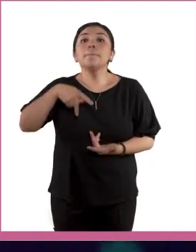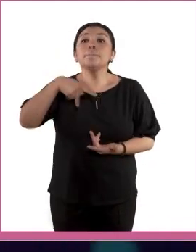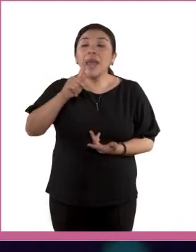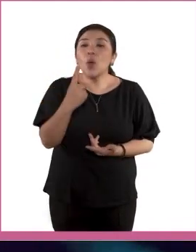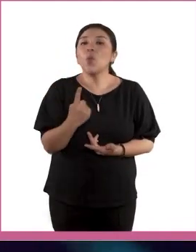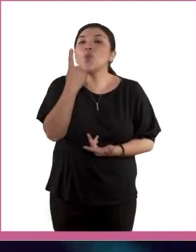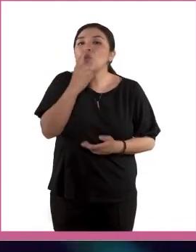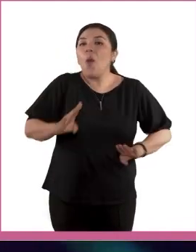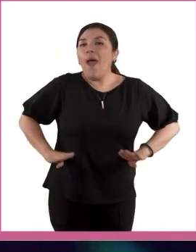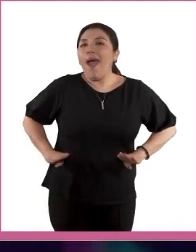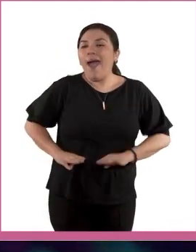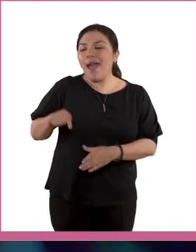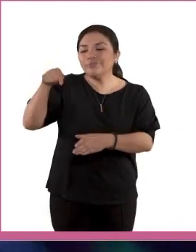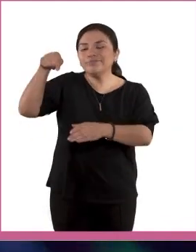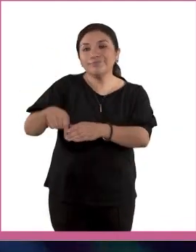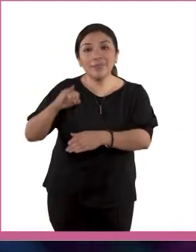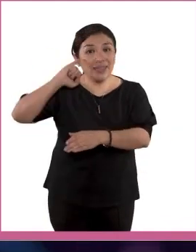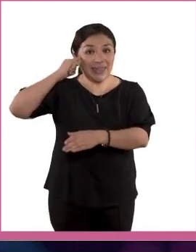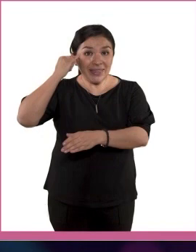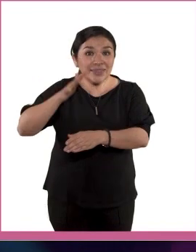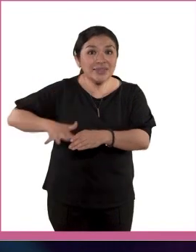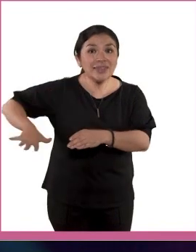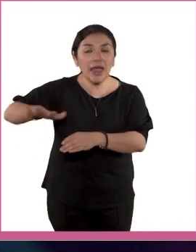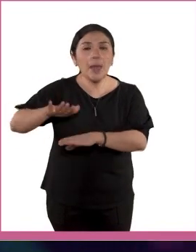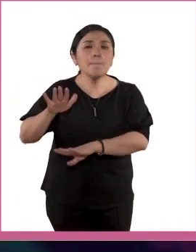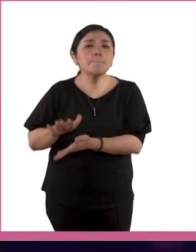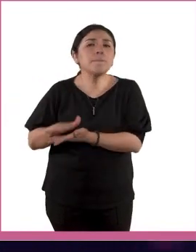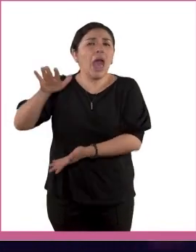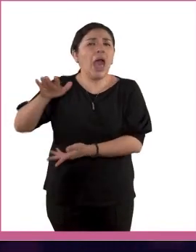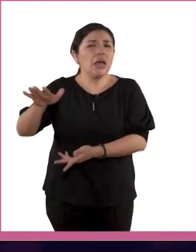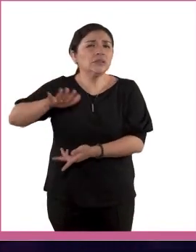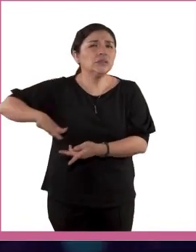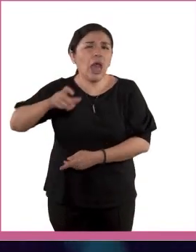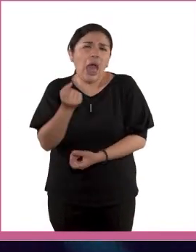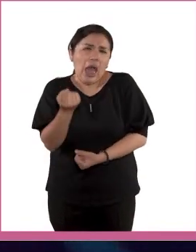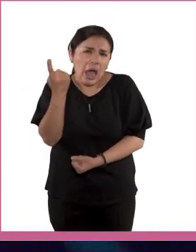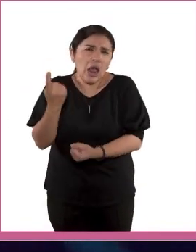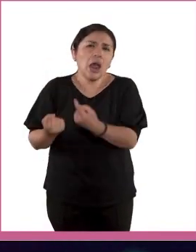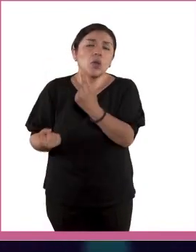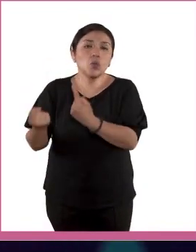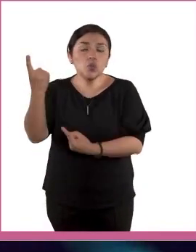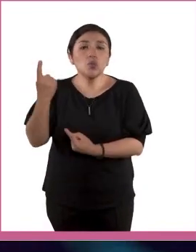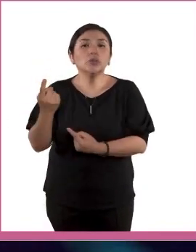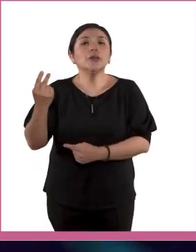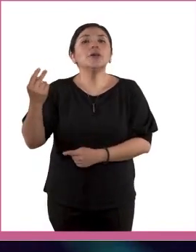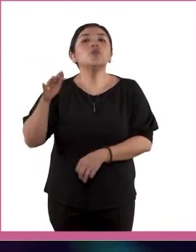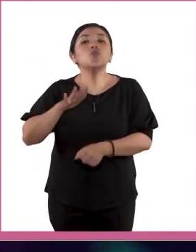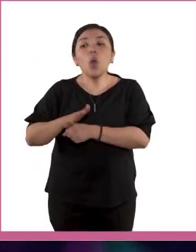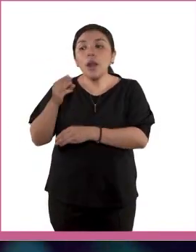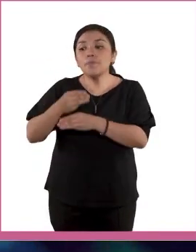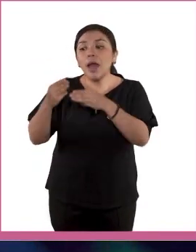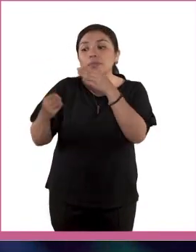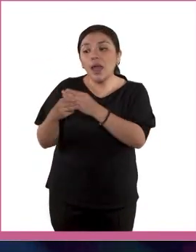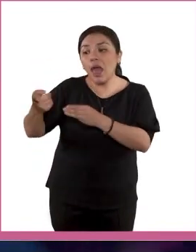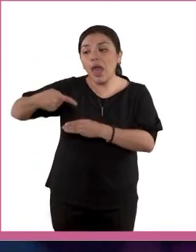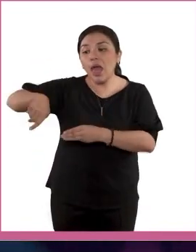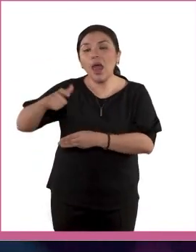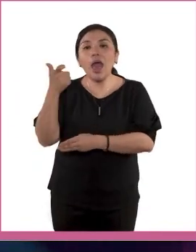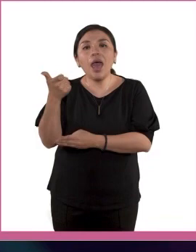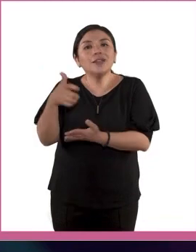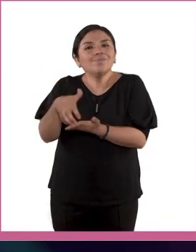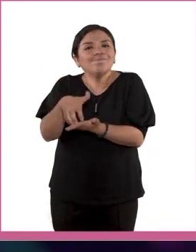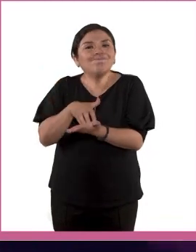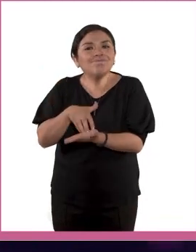la particularidad de que en la mayoría o en algunos de los casos, los recursos todavía son